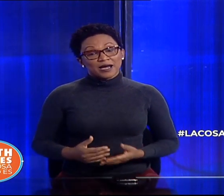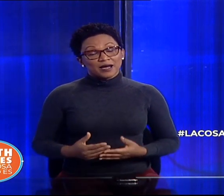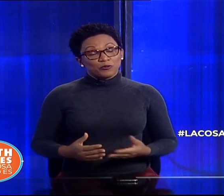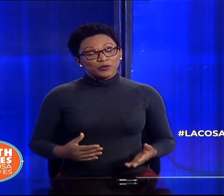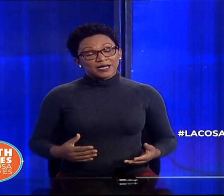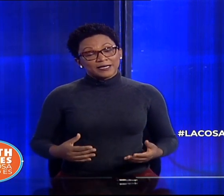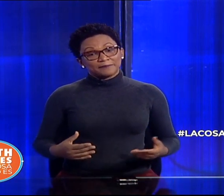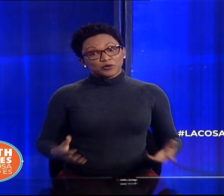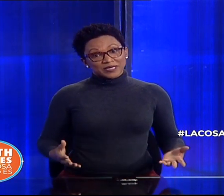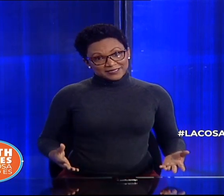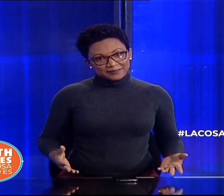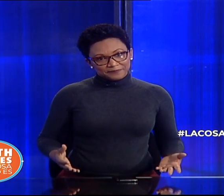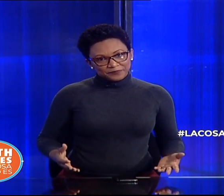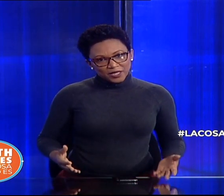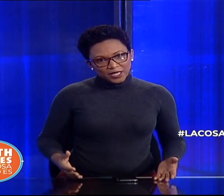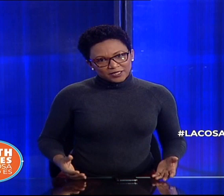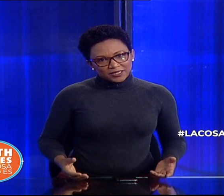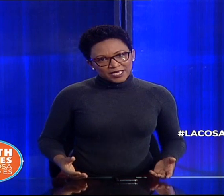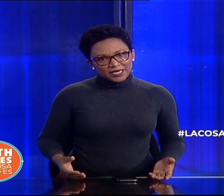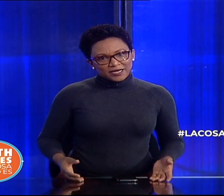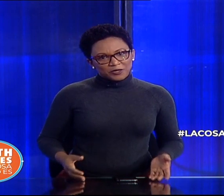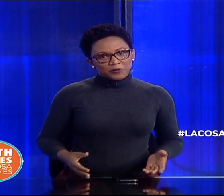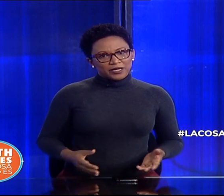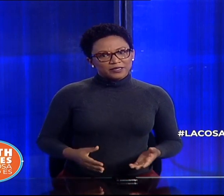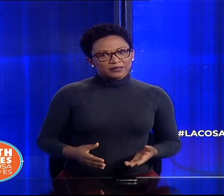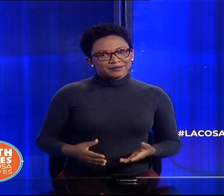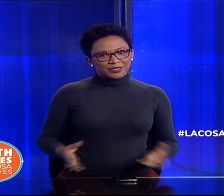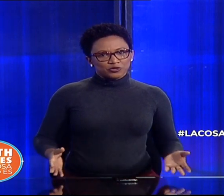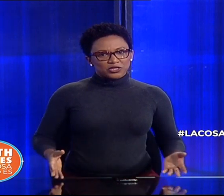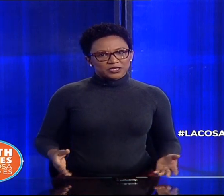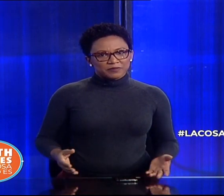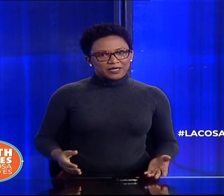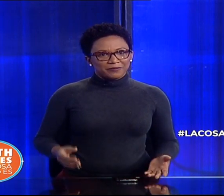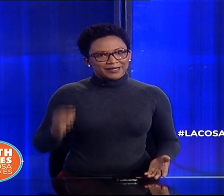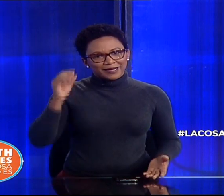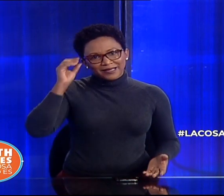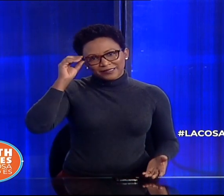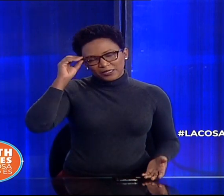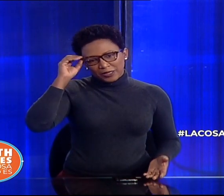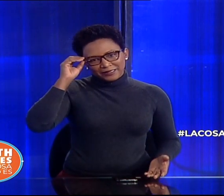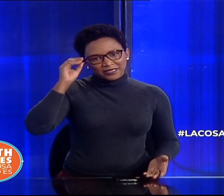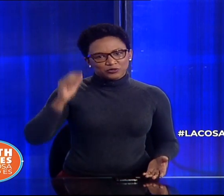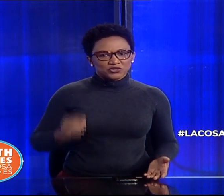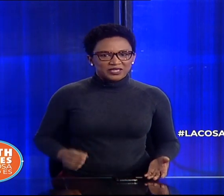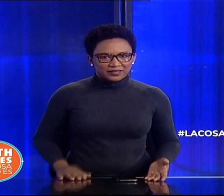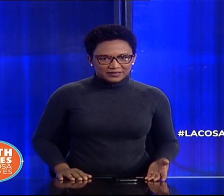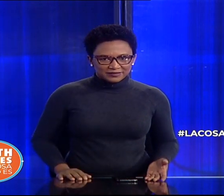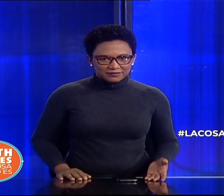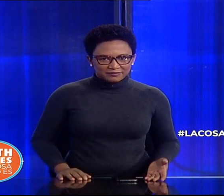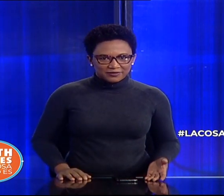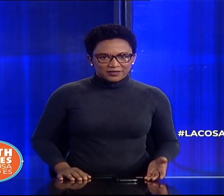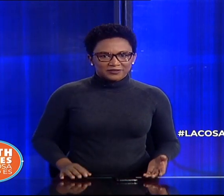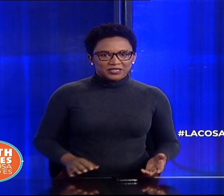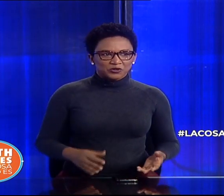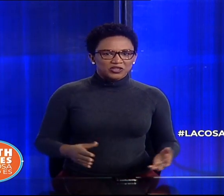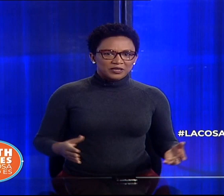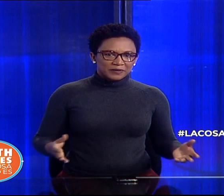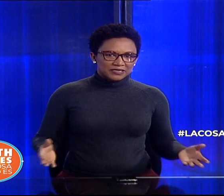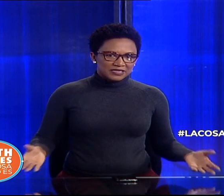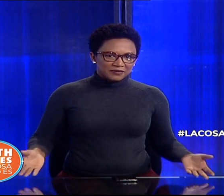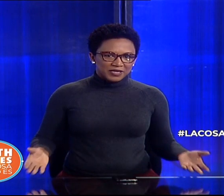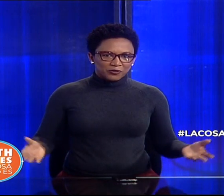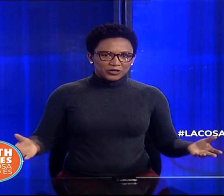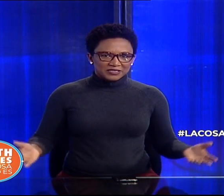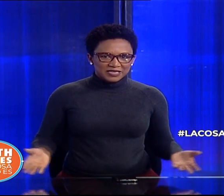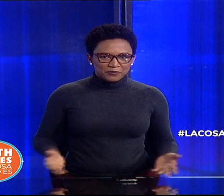hagan una promesa de ir a Higüey de rodillas, Miguel Vargas Galante y la gente que lo sigue atrás, de rodillas